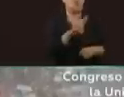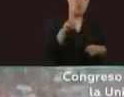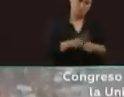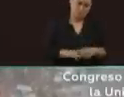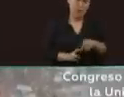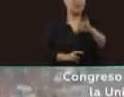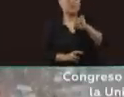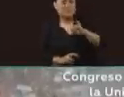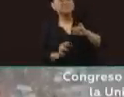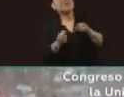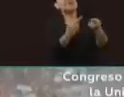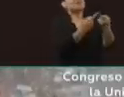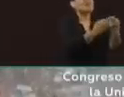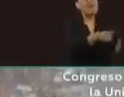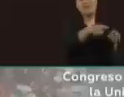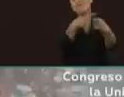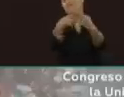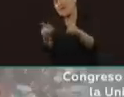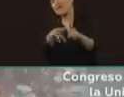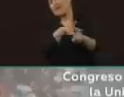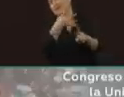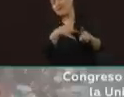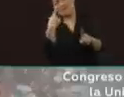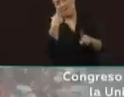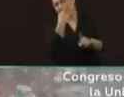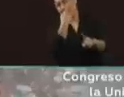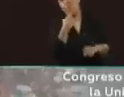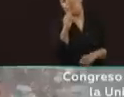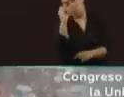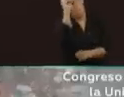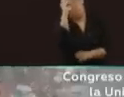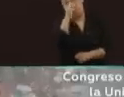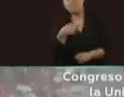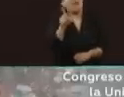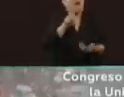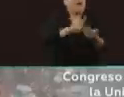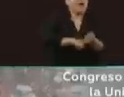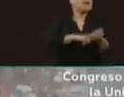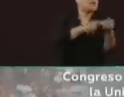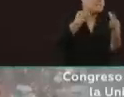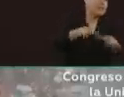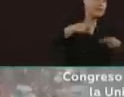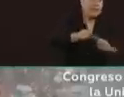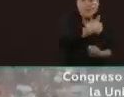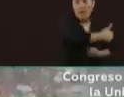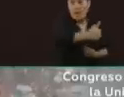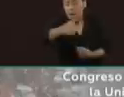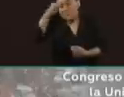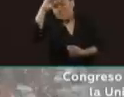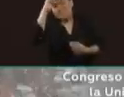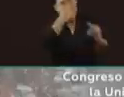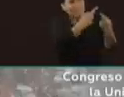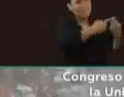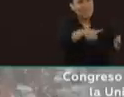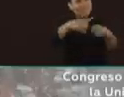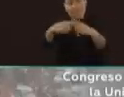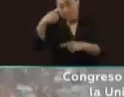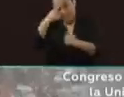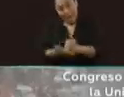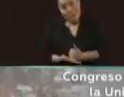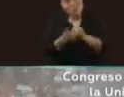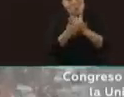existan diferencias de enfoque y de opinión. Nuestra diversidad de pensamiento es una fortaleza, no